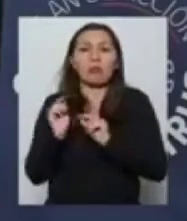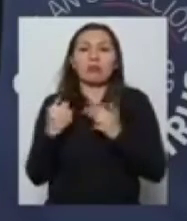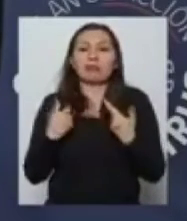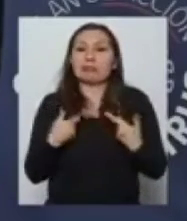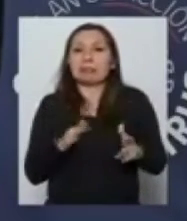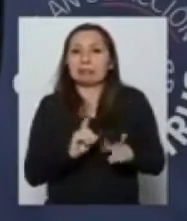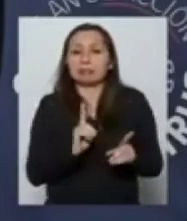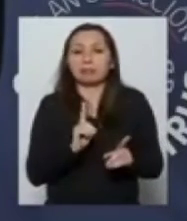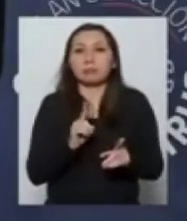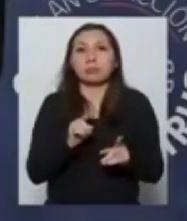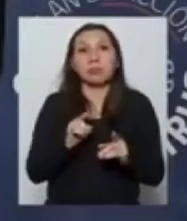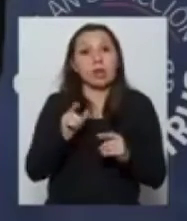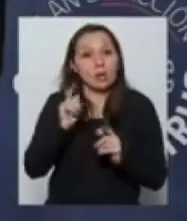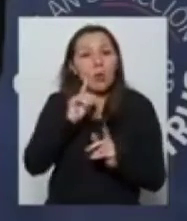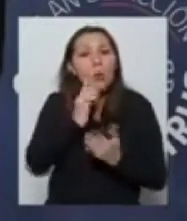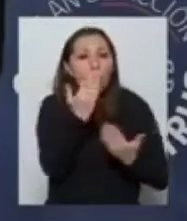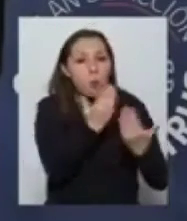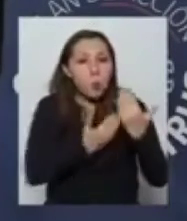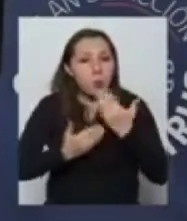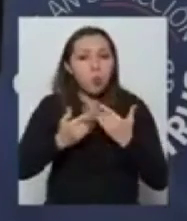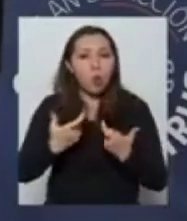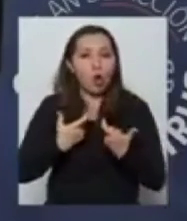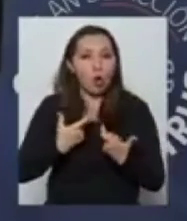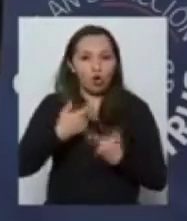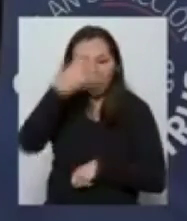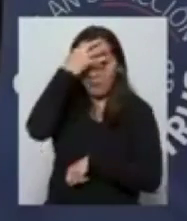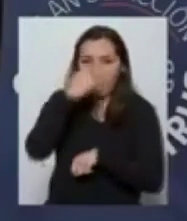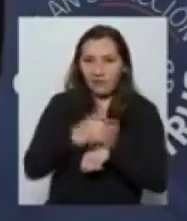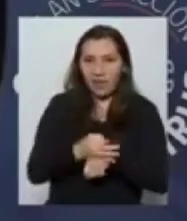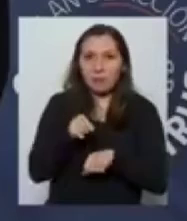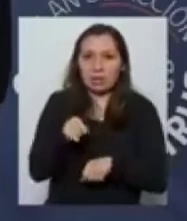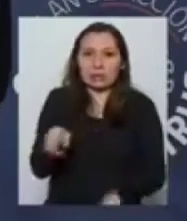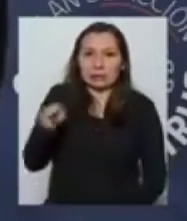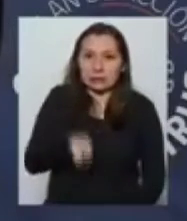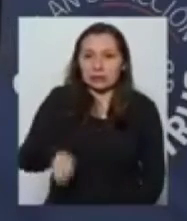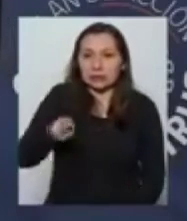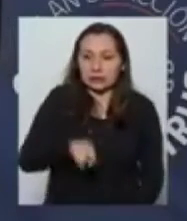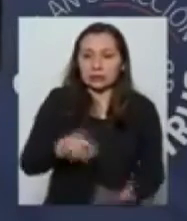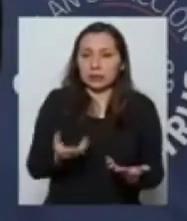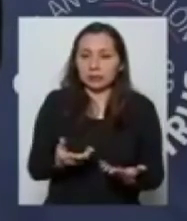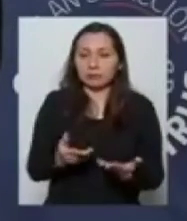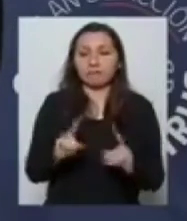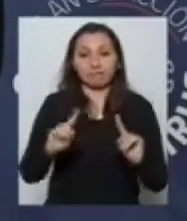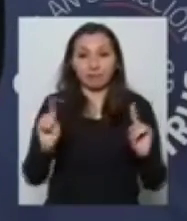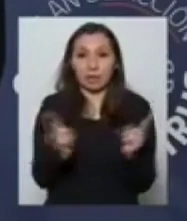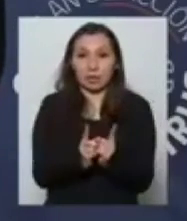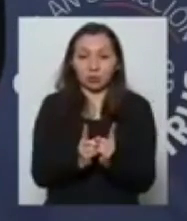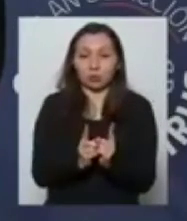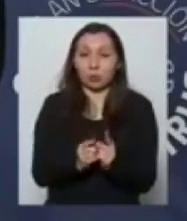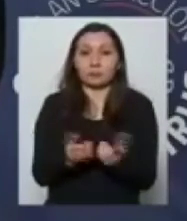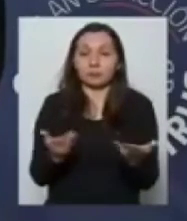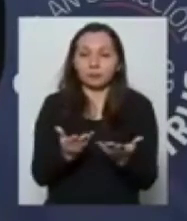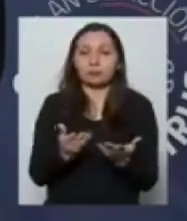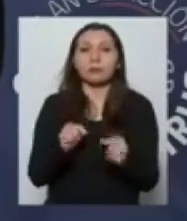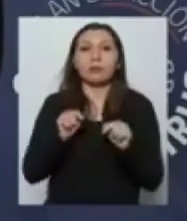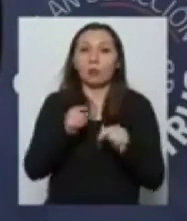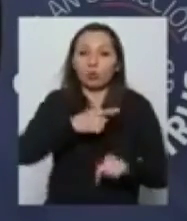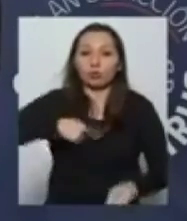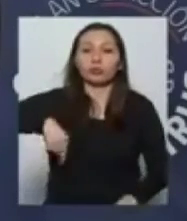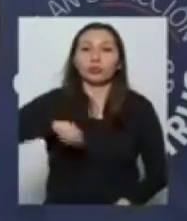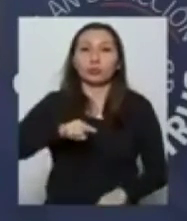que mantienen a raya estas enfermedades crónicas. En resumen, vamos